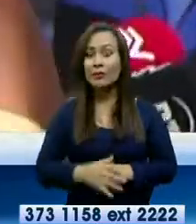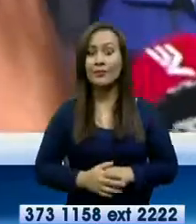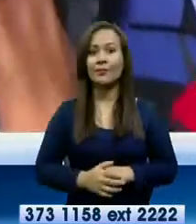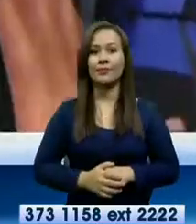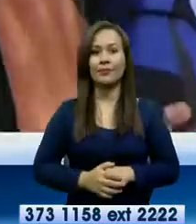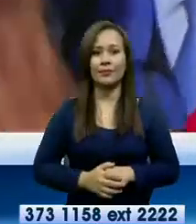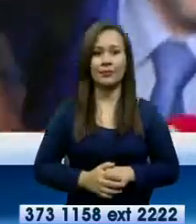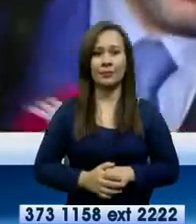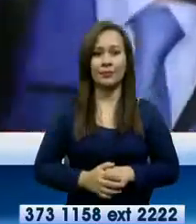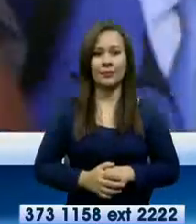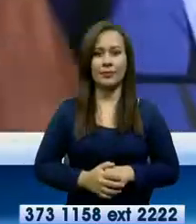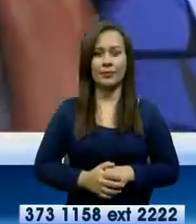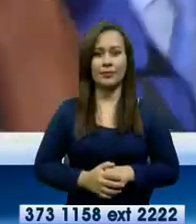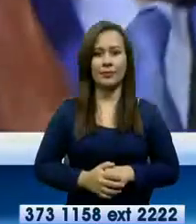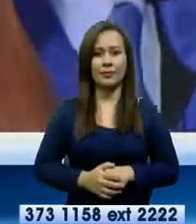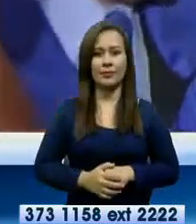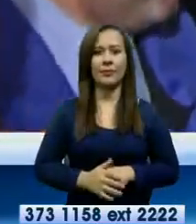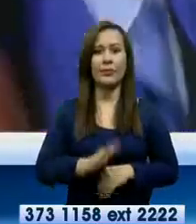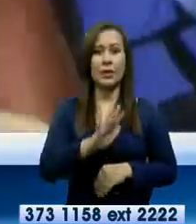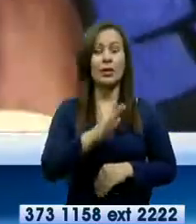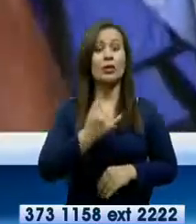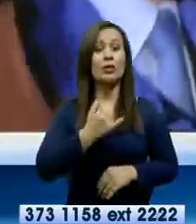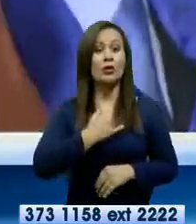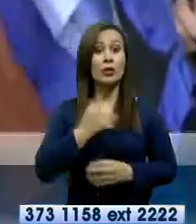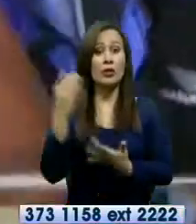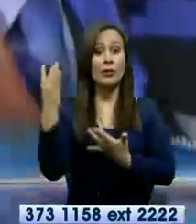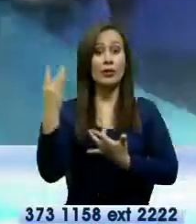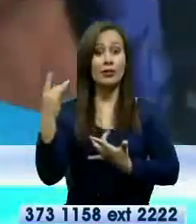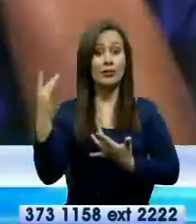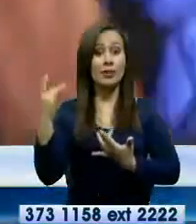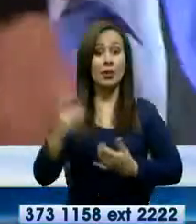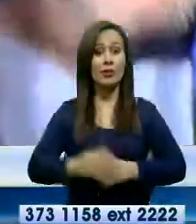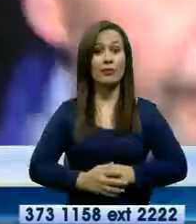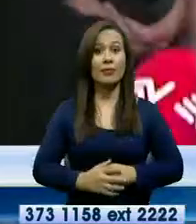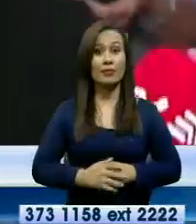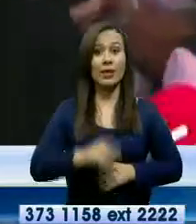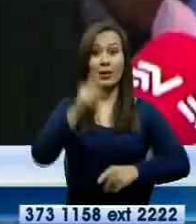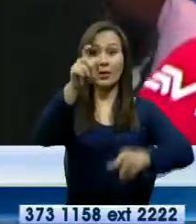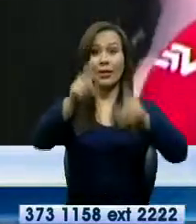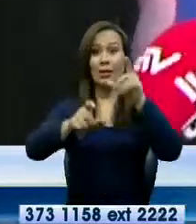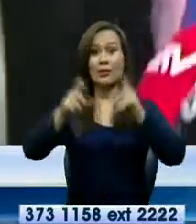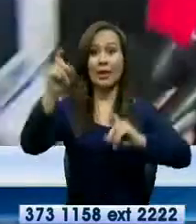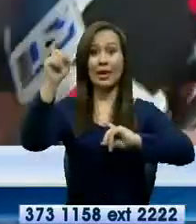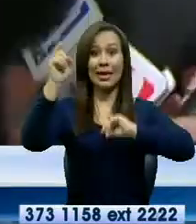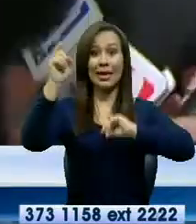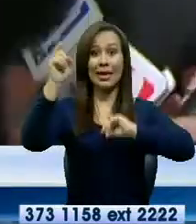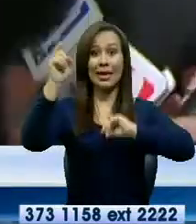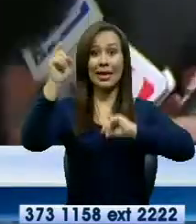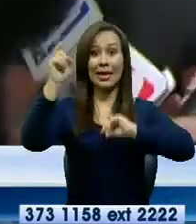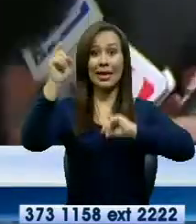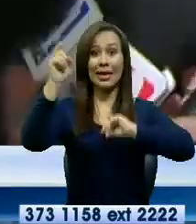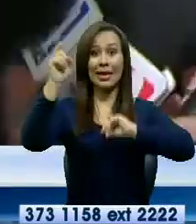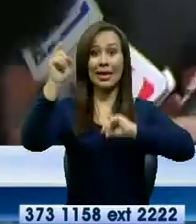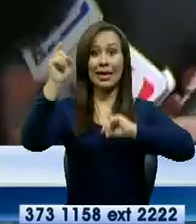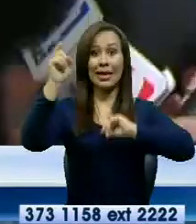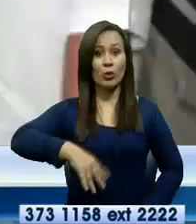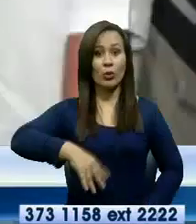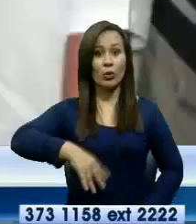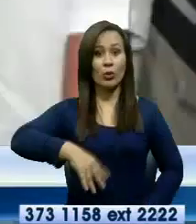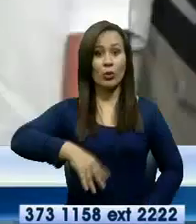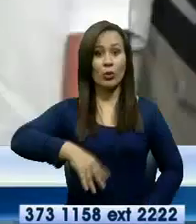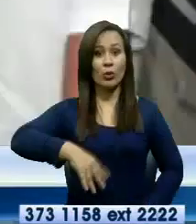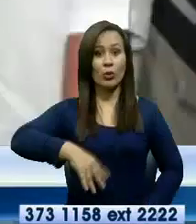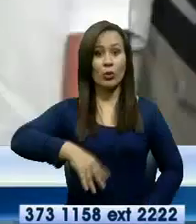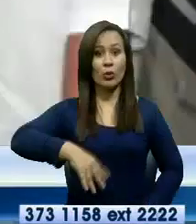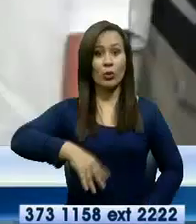proceso electoral. Espero que sea la expresión nítida de la voluntad de los ecuatorianos.